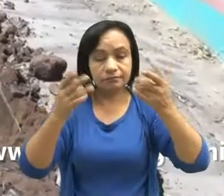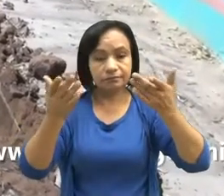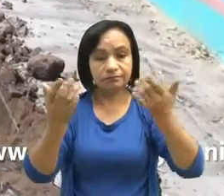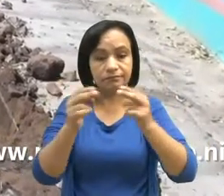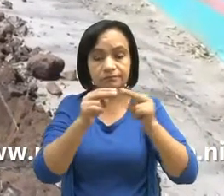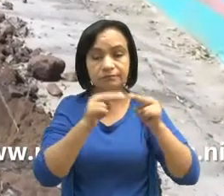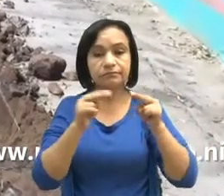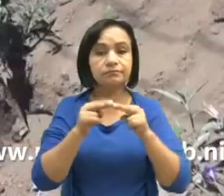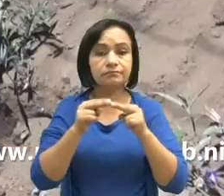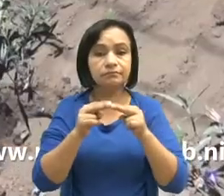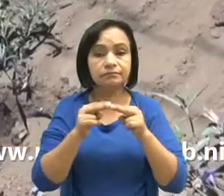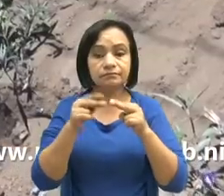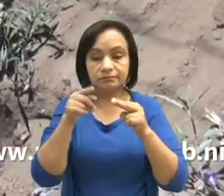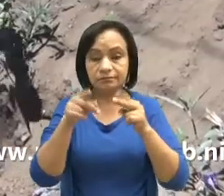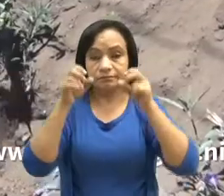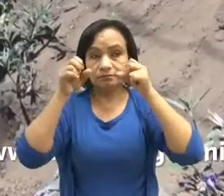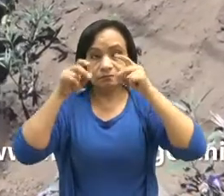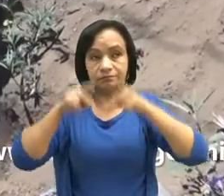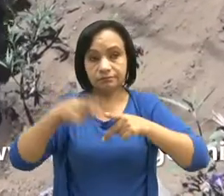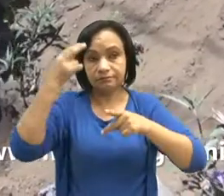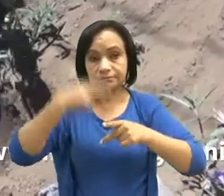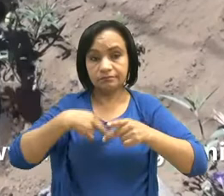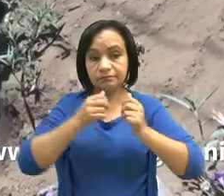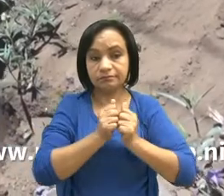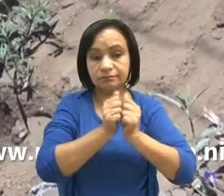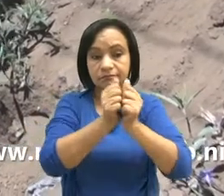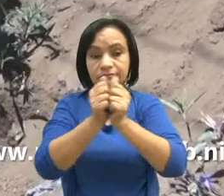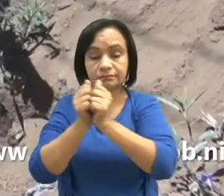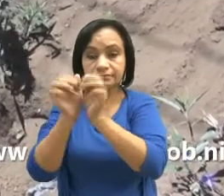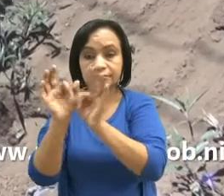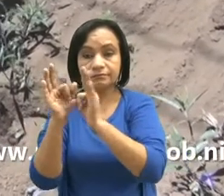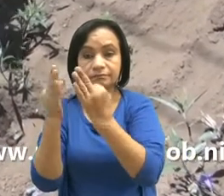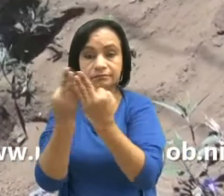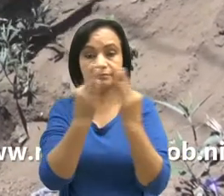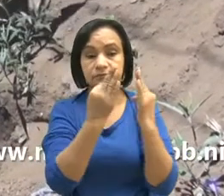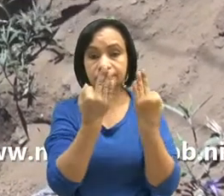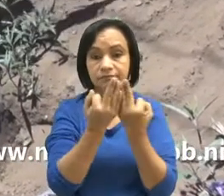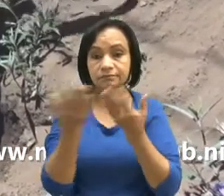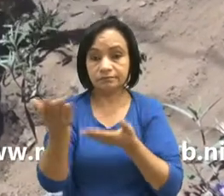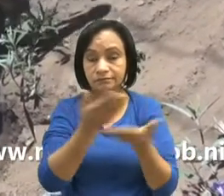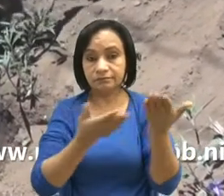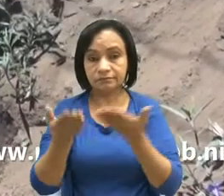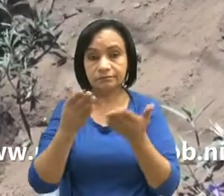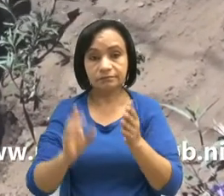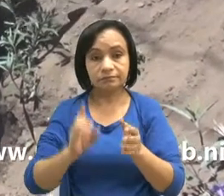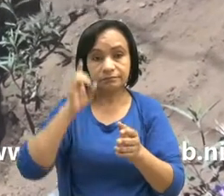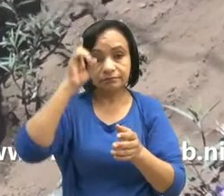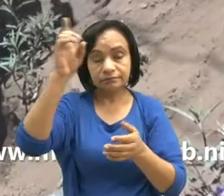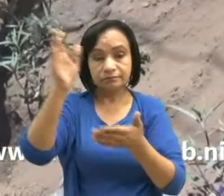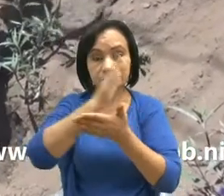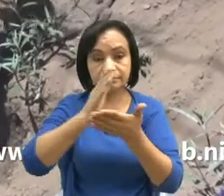sistema. Entonces ese promotor queda acompañando a nuestra familia, queda incluso desarrollando